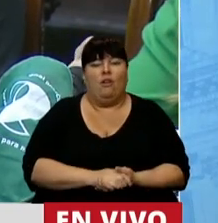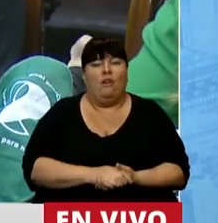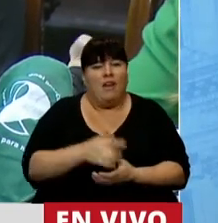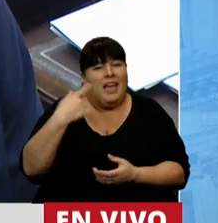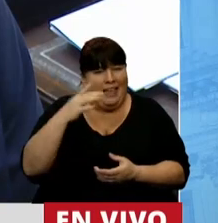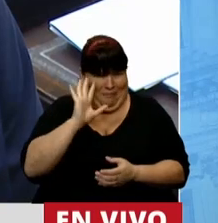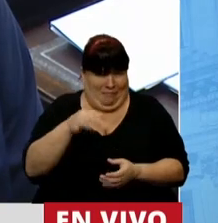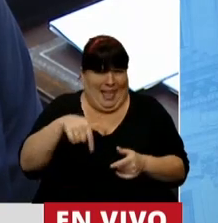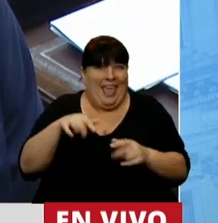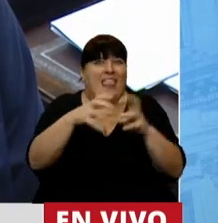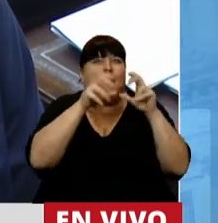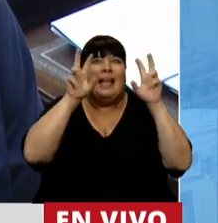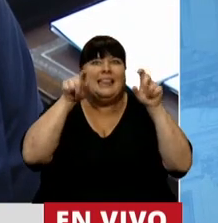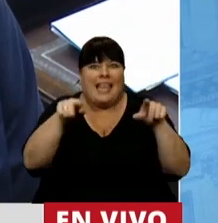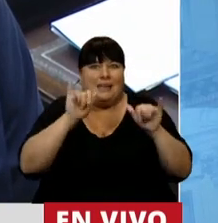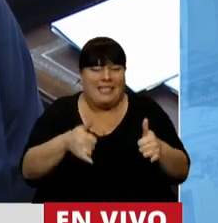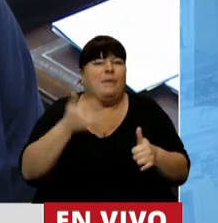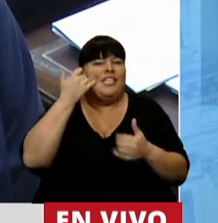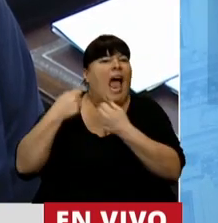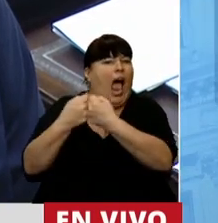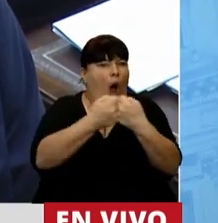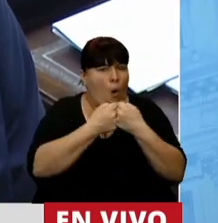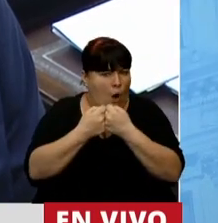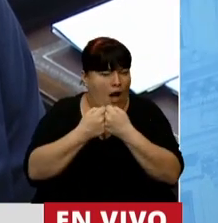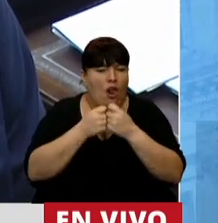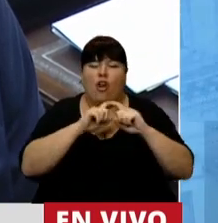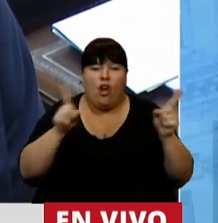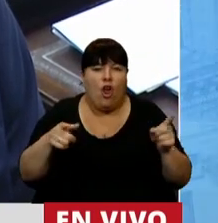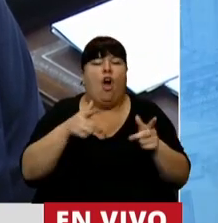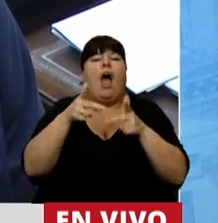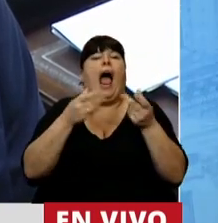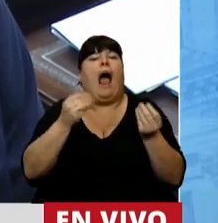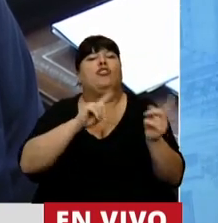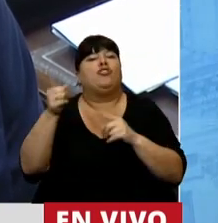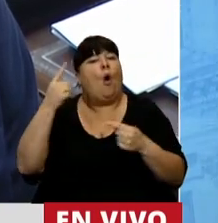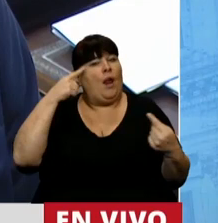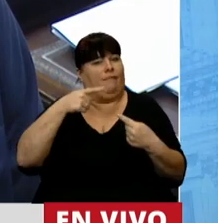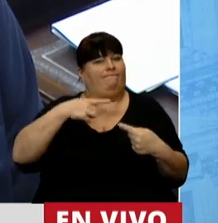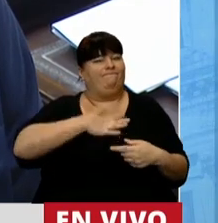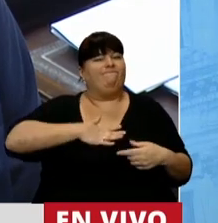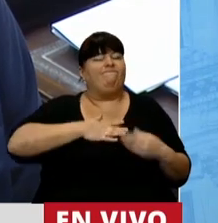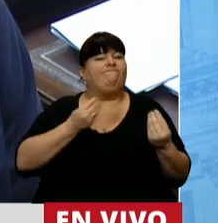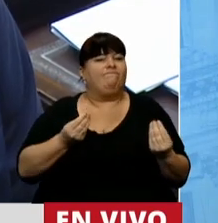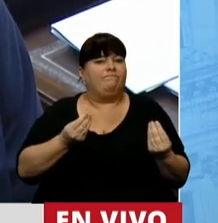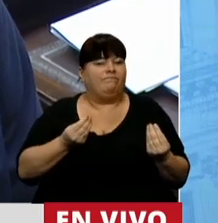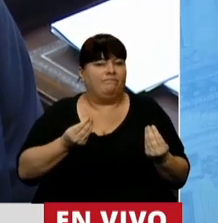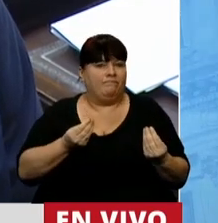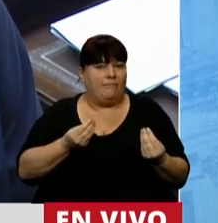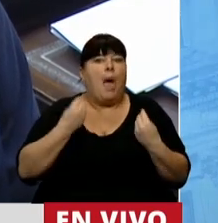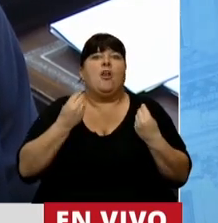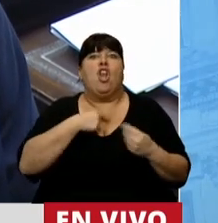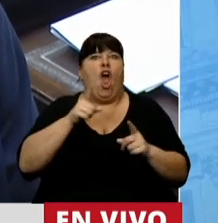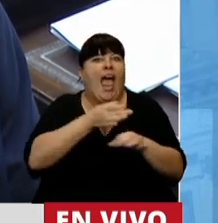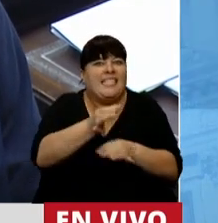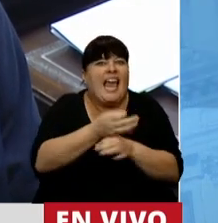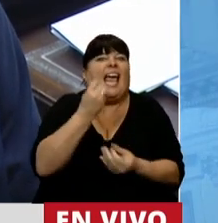se entiende en el marco de este debate y como ya ha sido consensuado, sino que estamos hablando de la objeción a